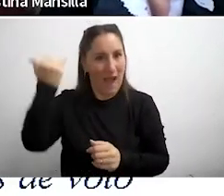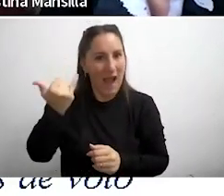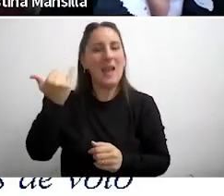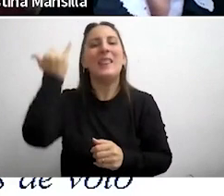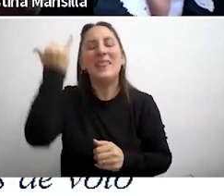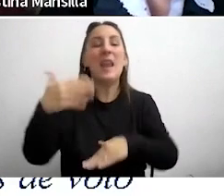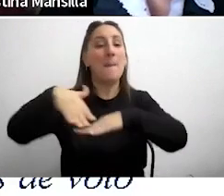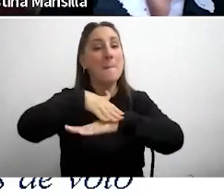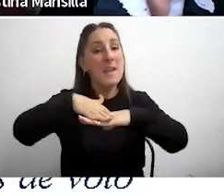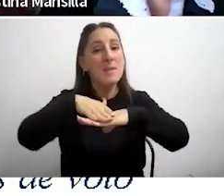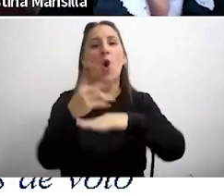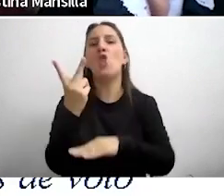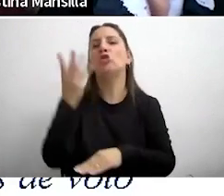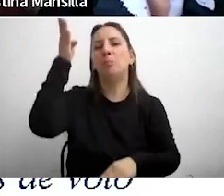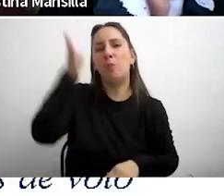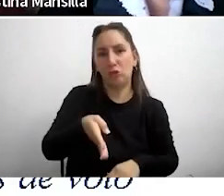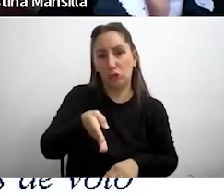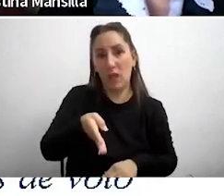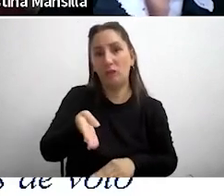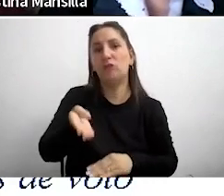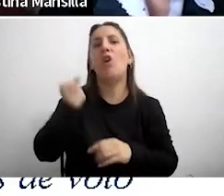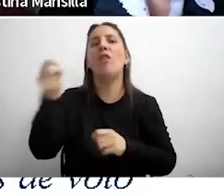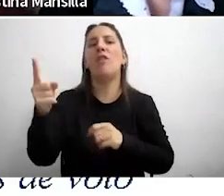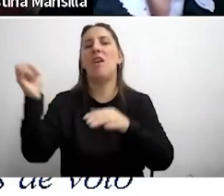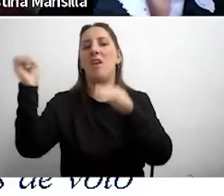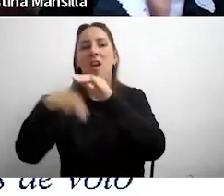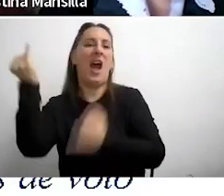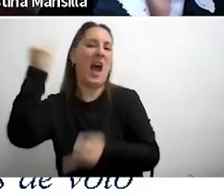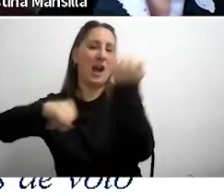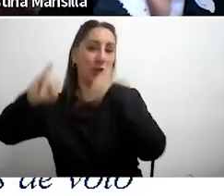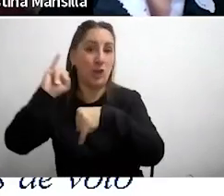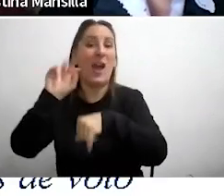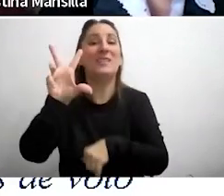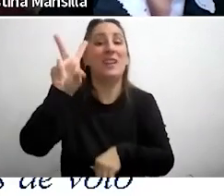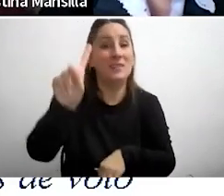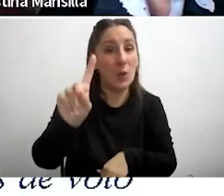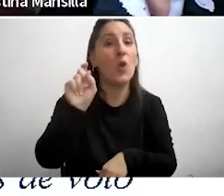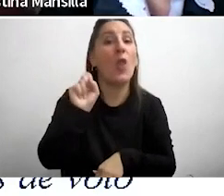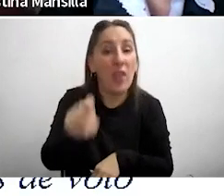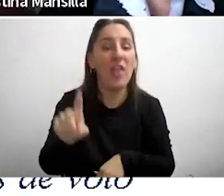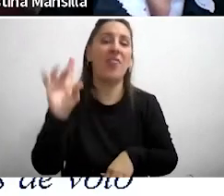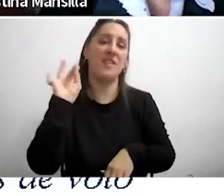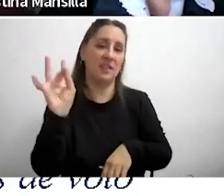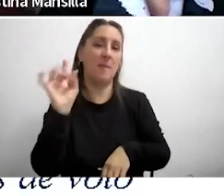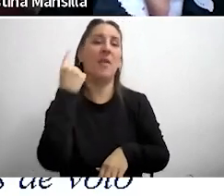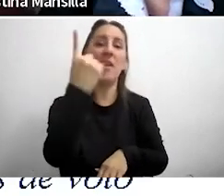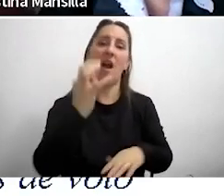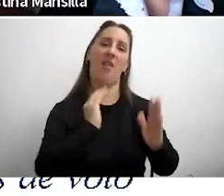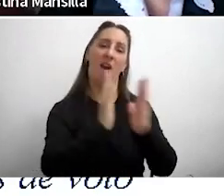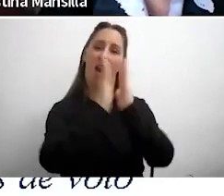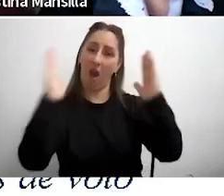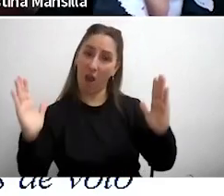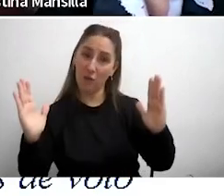como mínimo un 2% de la composición accionaria al 31 de diciembre de cada año, o en